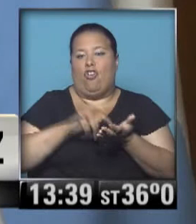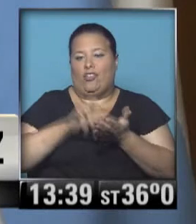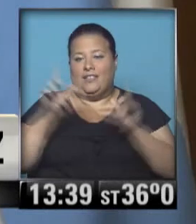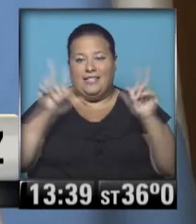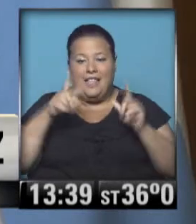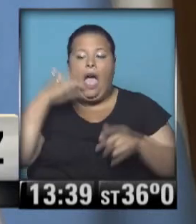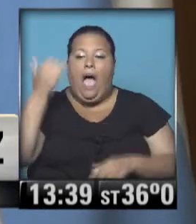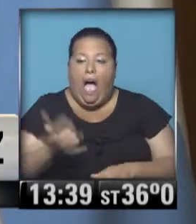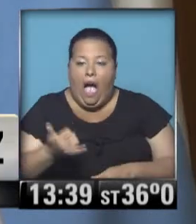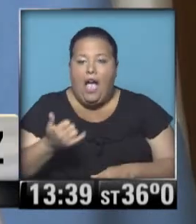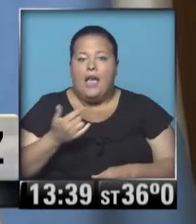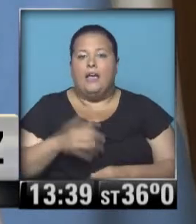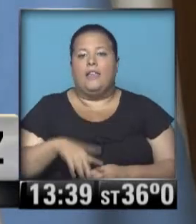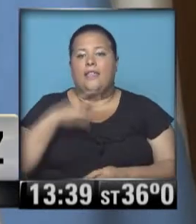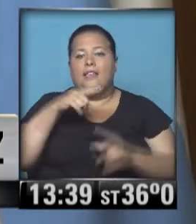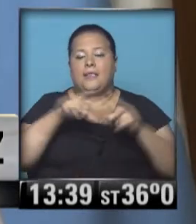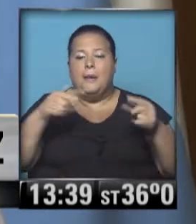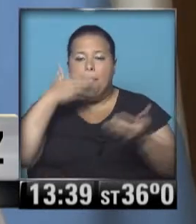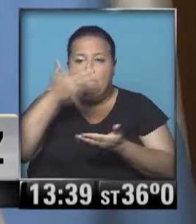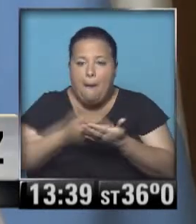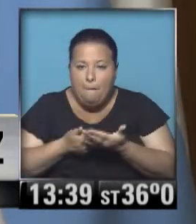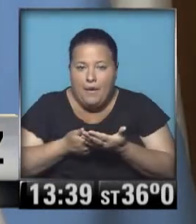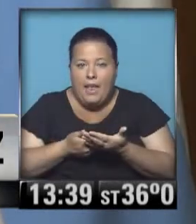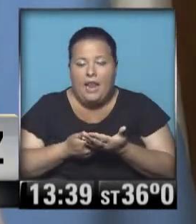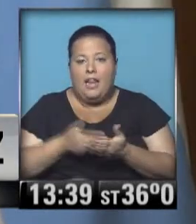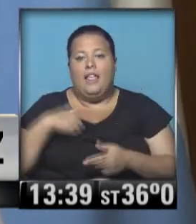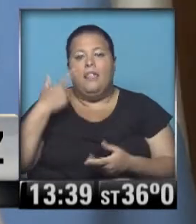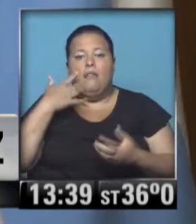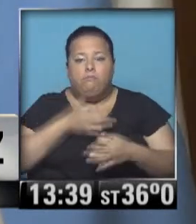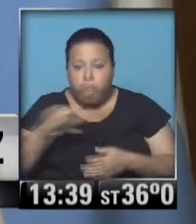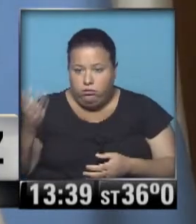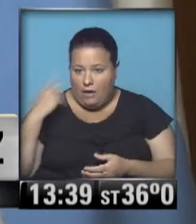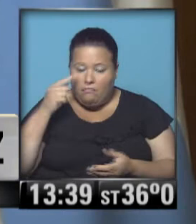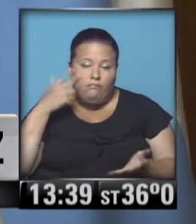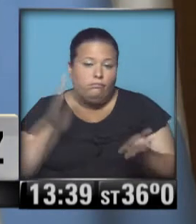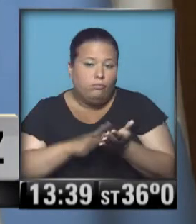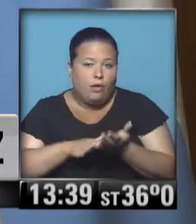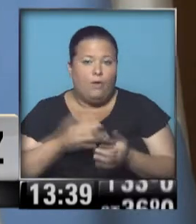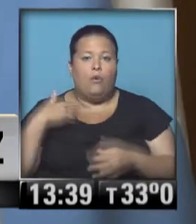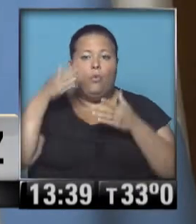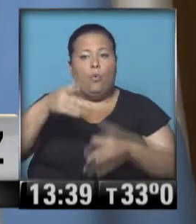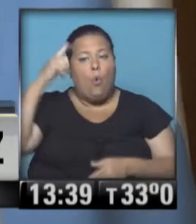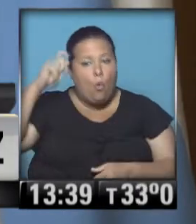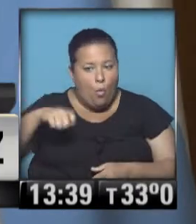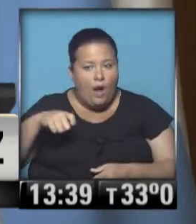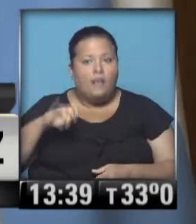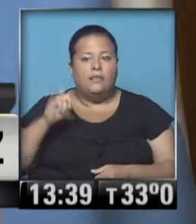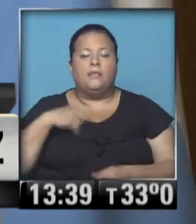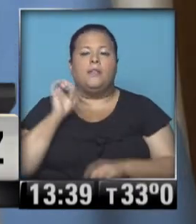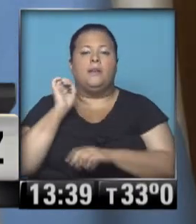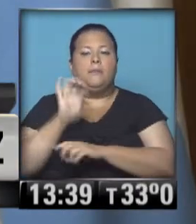de la existencia de esa nota, que la verifico recién. Llego al tribunal y acabamos de